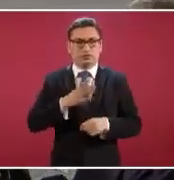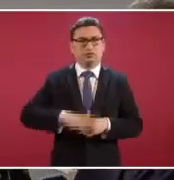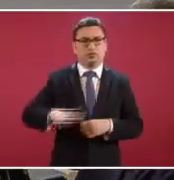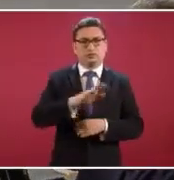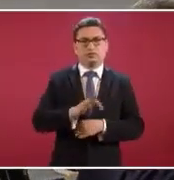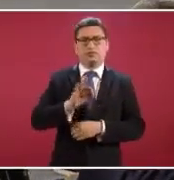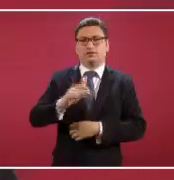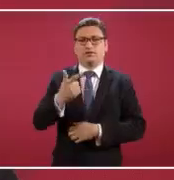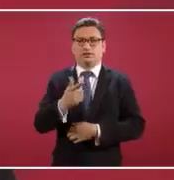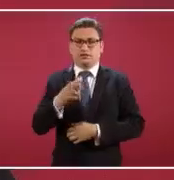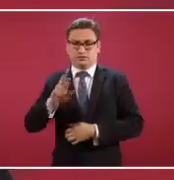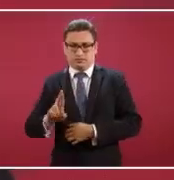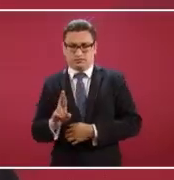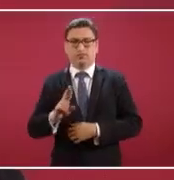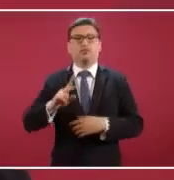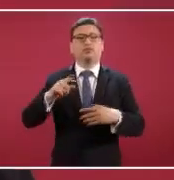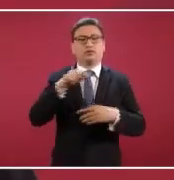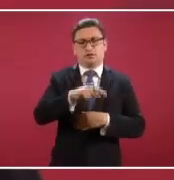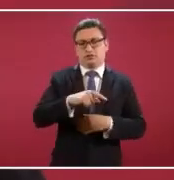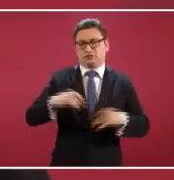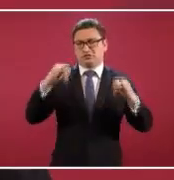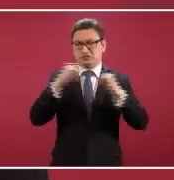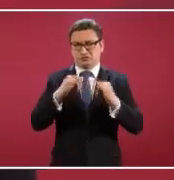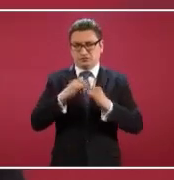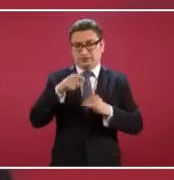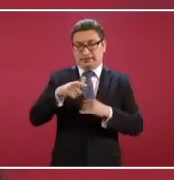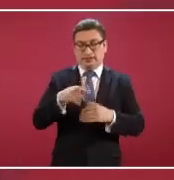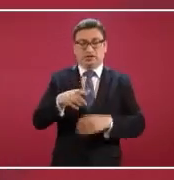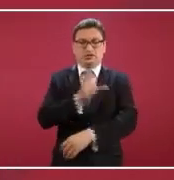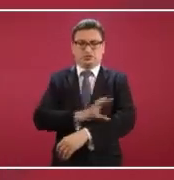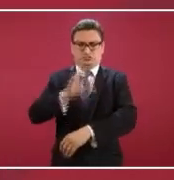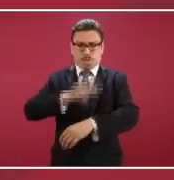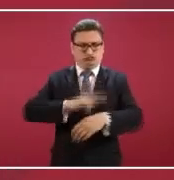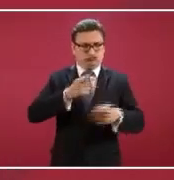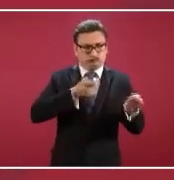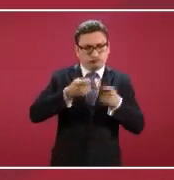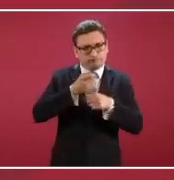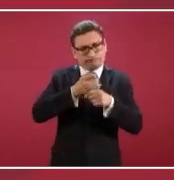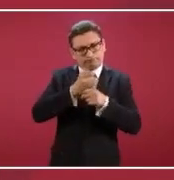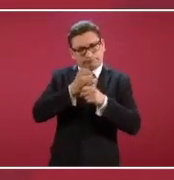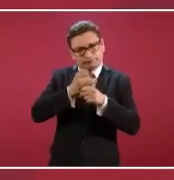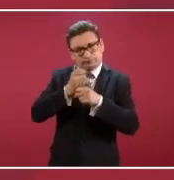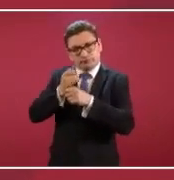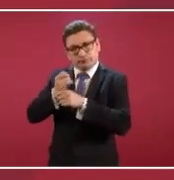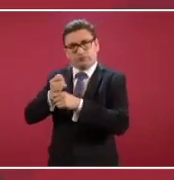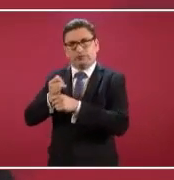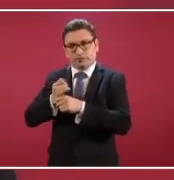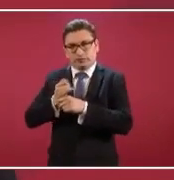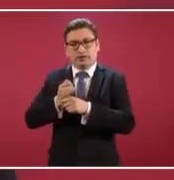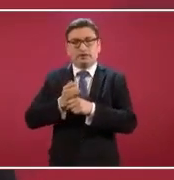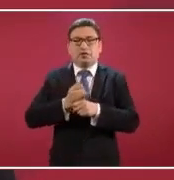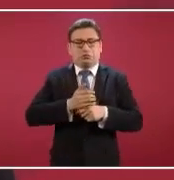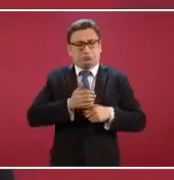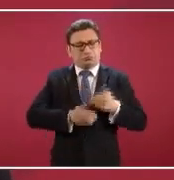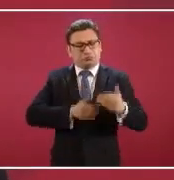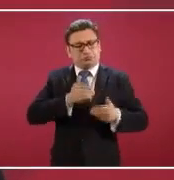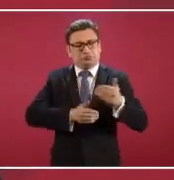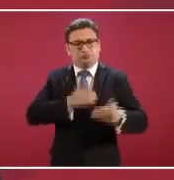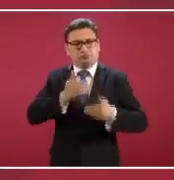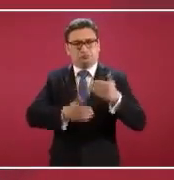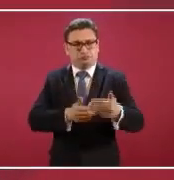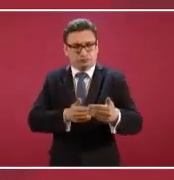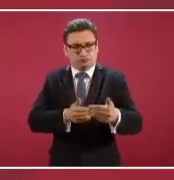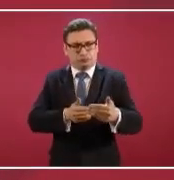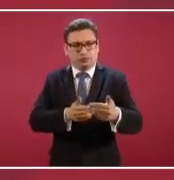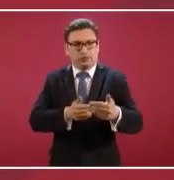de la República, que está coordinando las investigaciones, tiene avances significativos que dará a conocer cuando lo estime